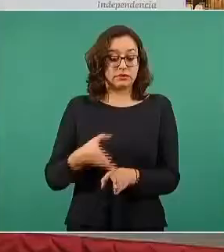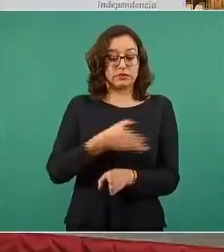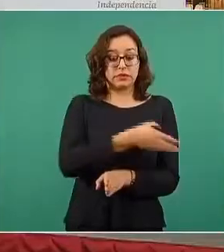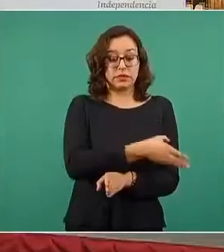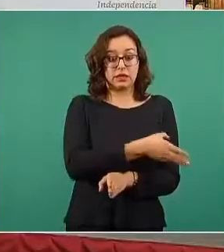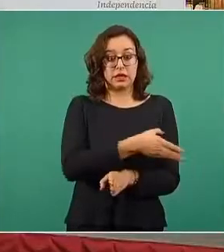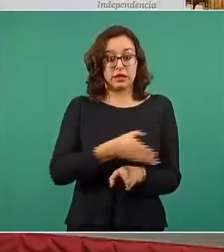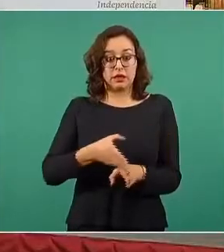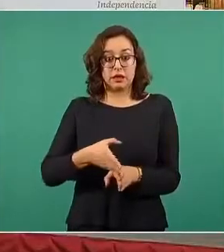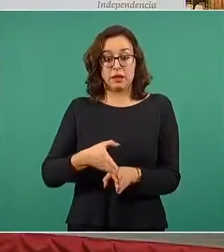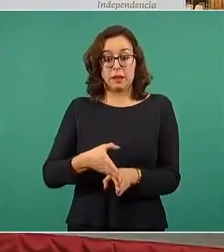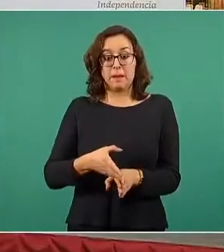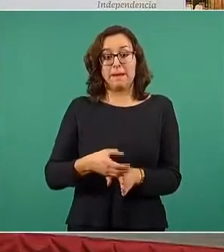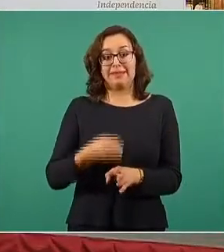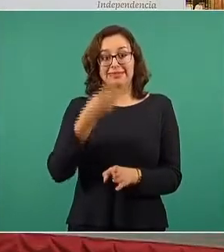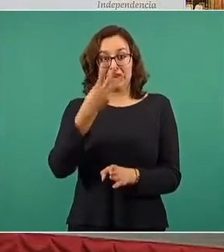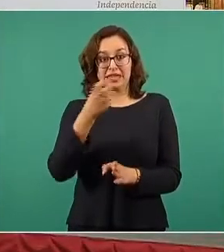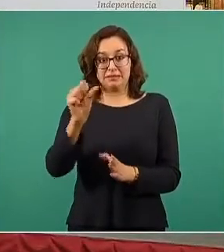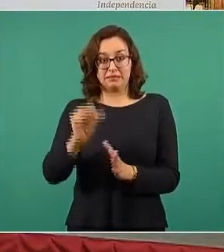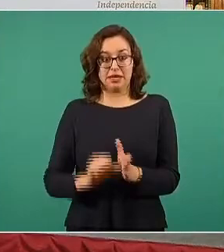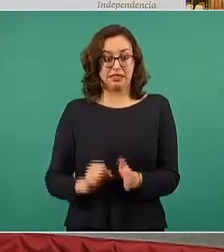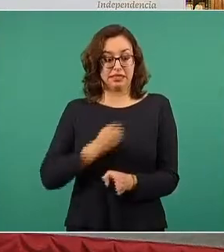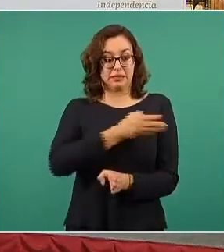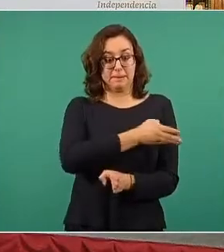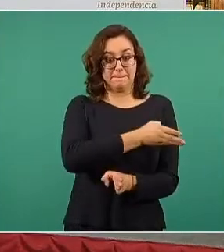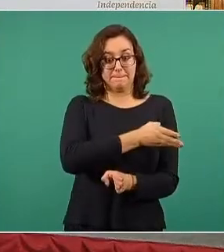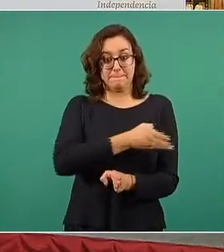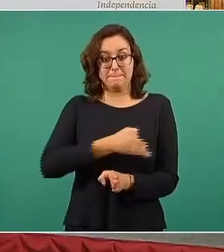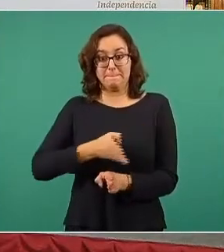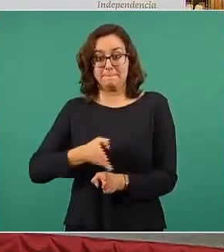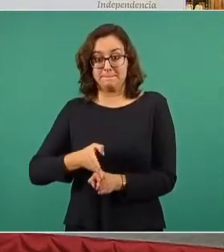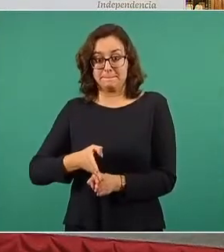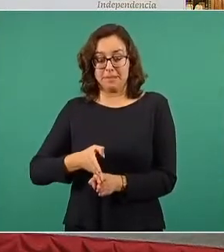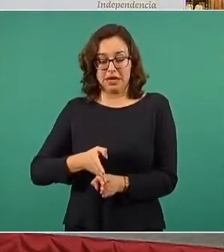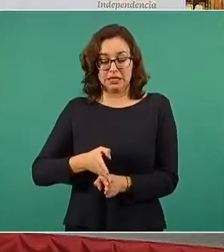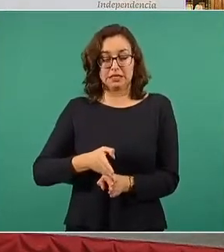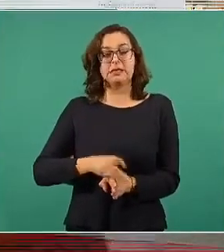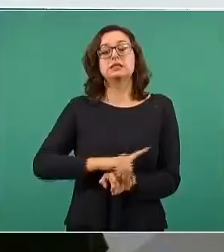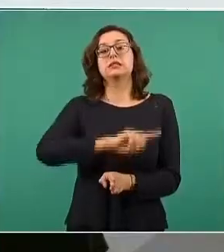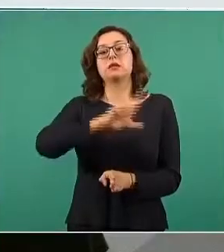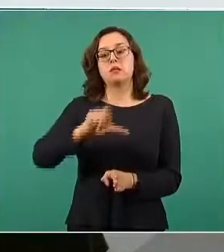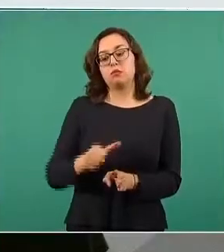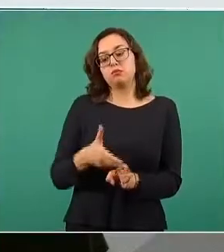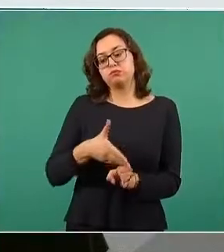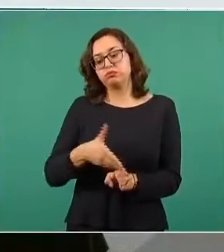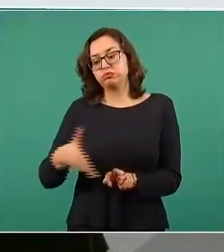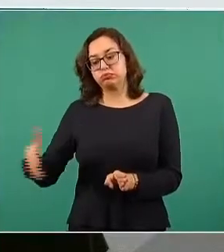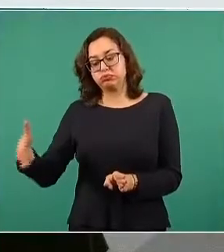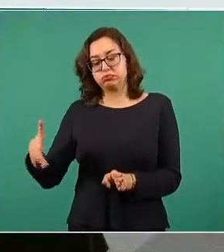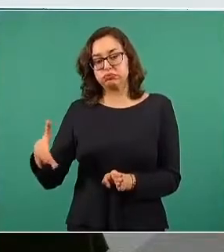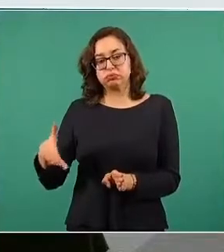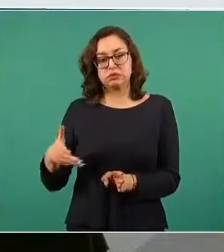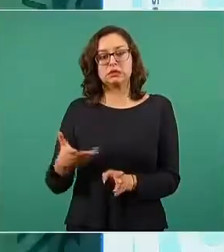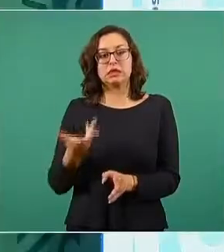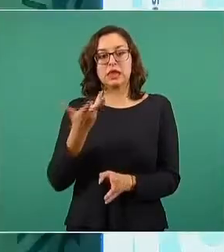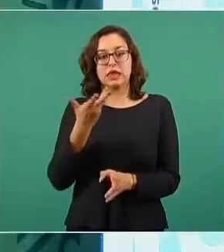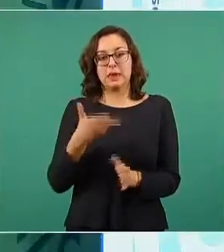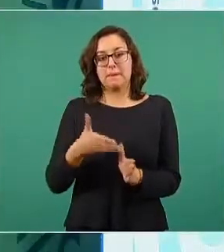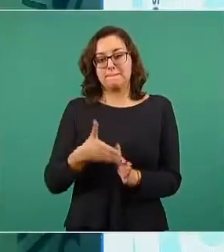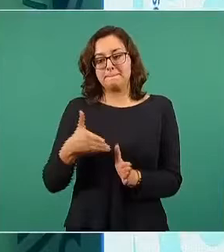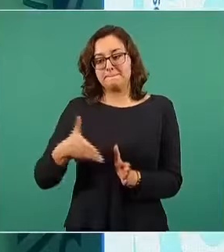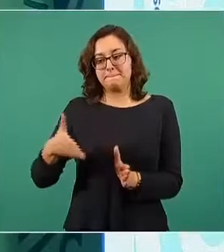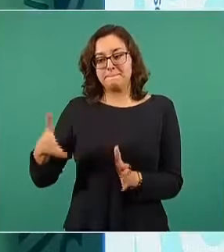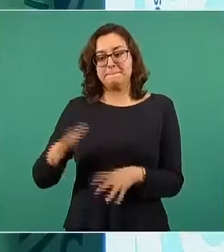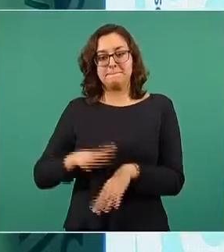ocurre precisamente en el primer trimestre del embarazo y después en el segundo y tercer trimestre los cambios principales son